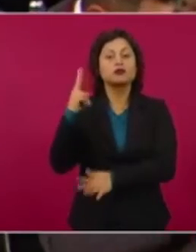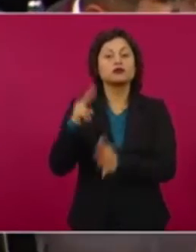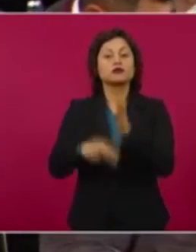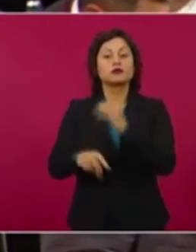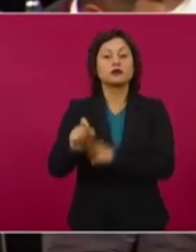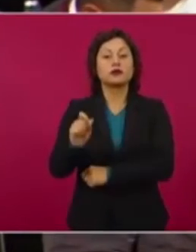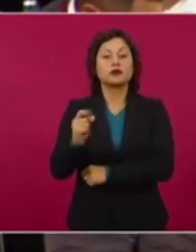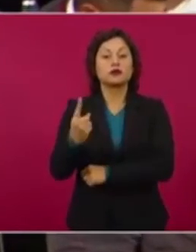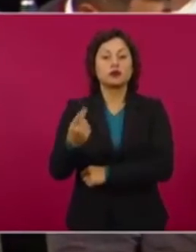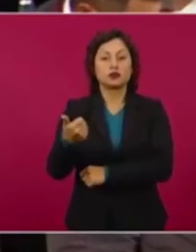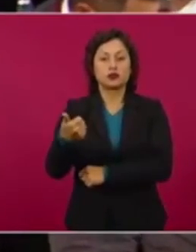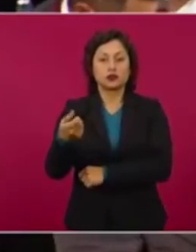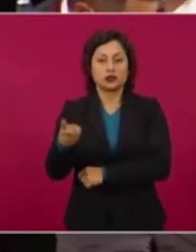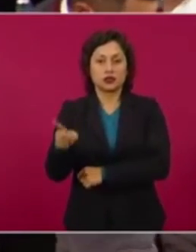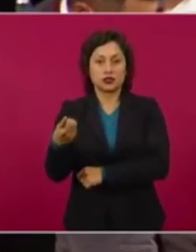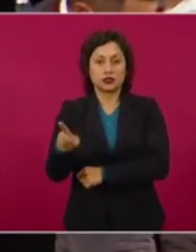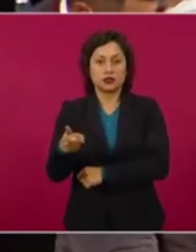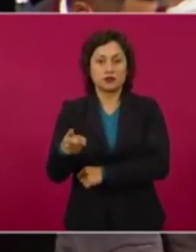es liberado.